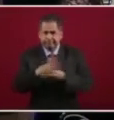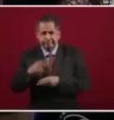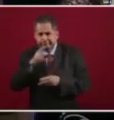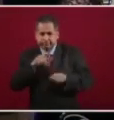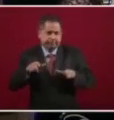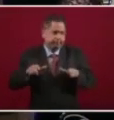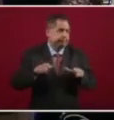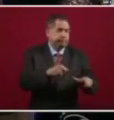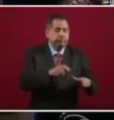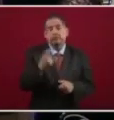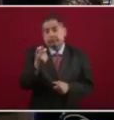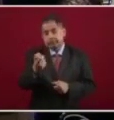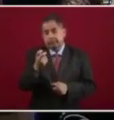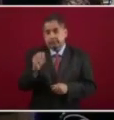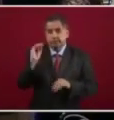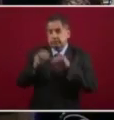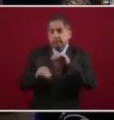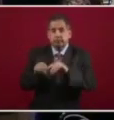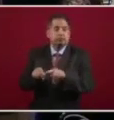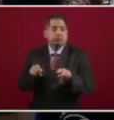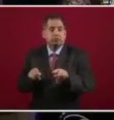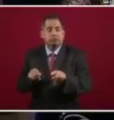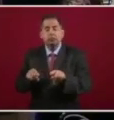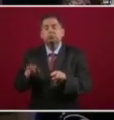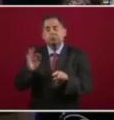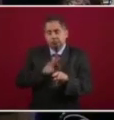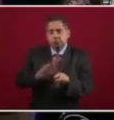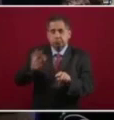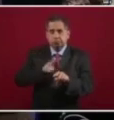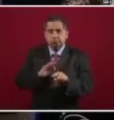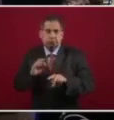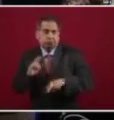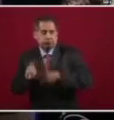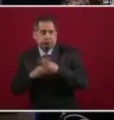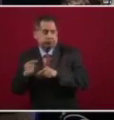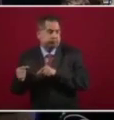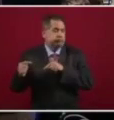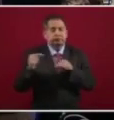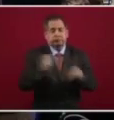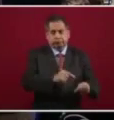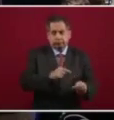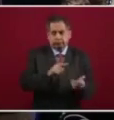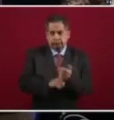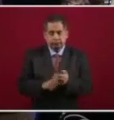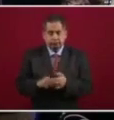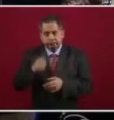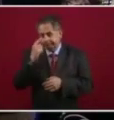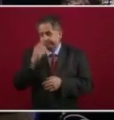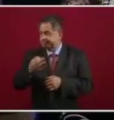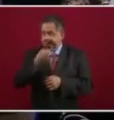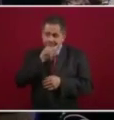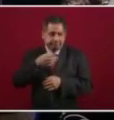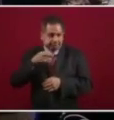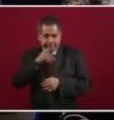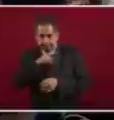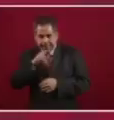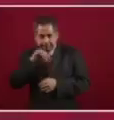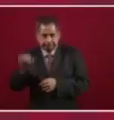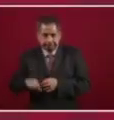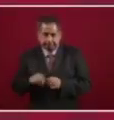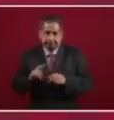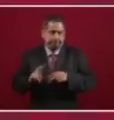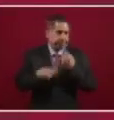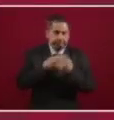ese despliegue permanente que fue posible movilizar de inmediato